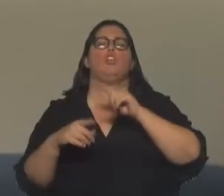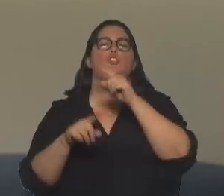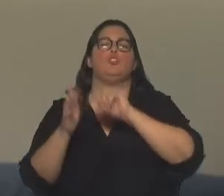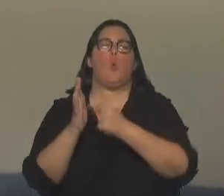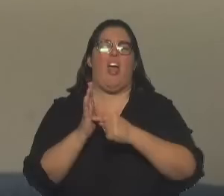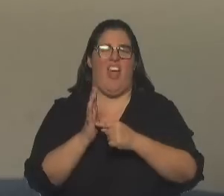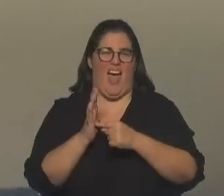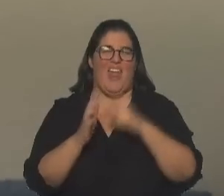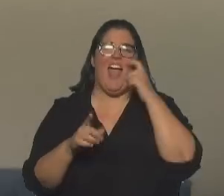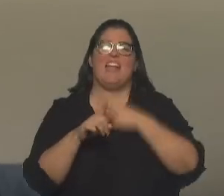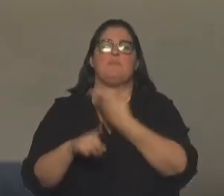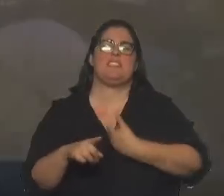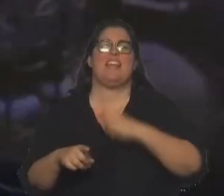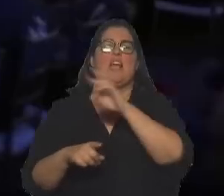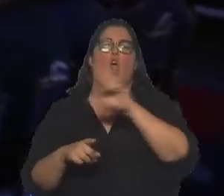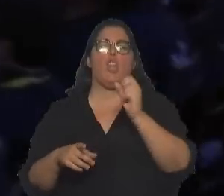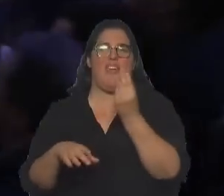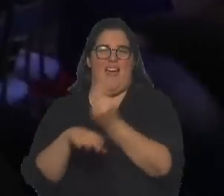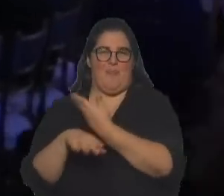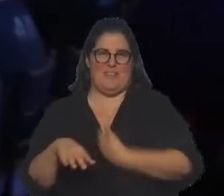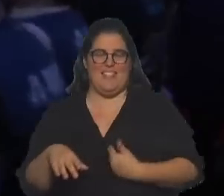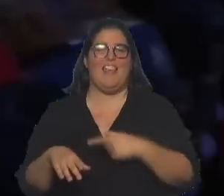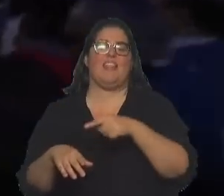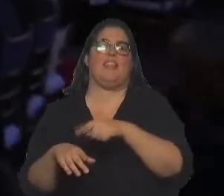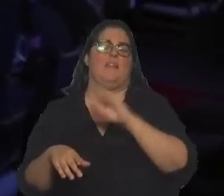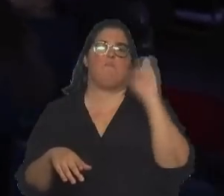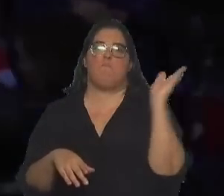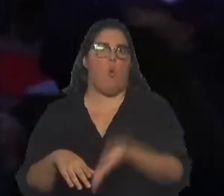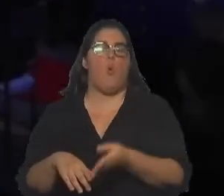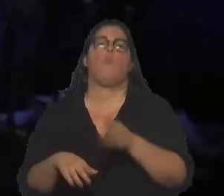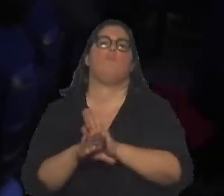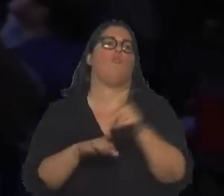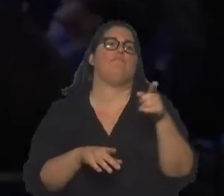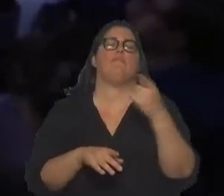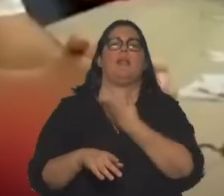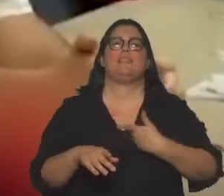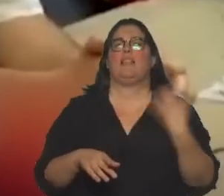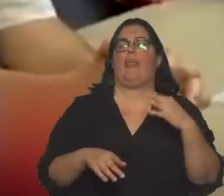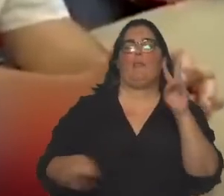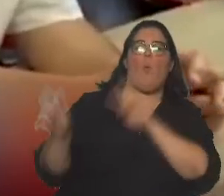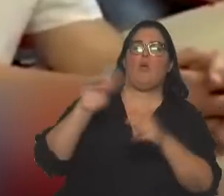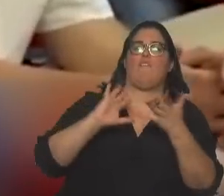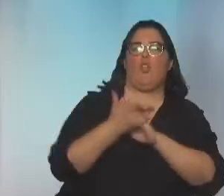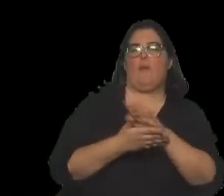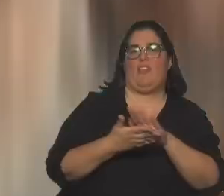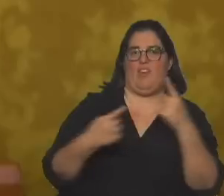el expresidente Rafael Correa obliga al actual mandatario a cambiar el rumbo y abrir canales de diálogo con la